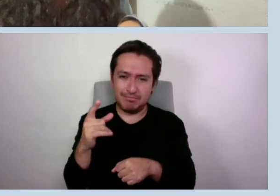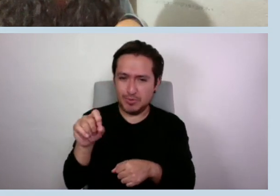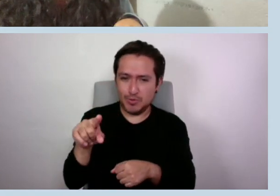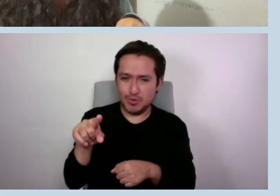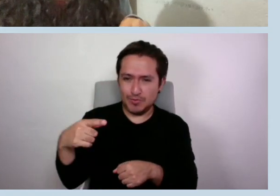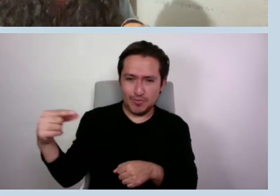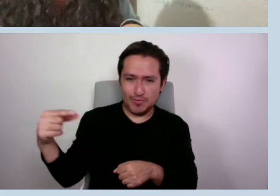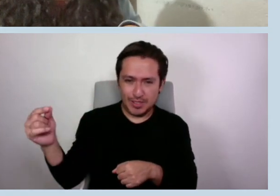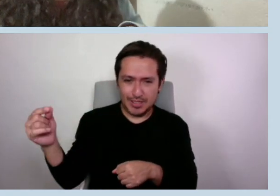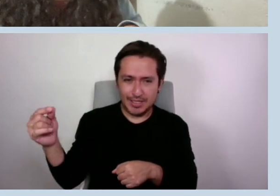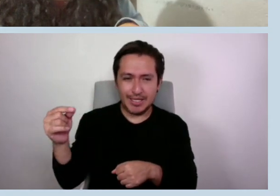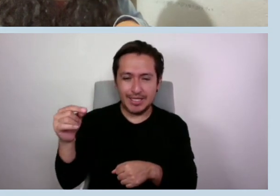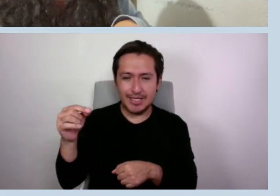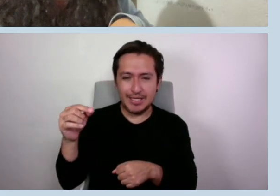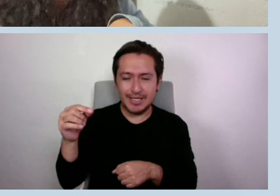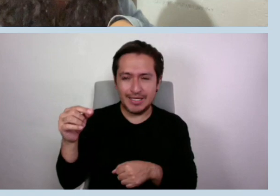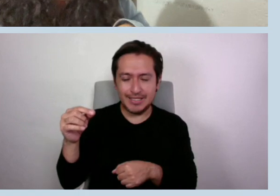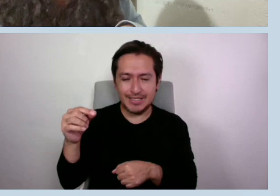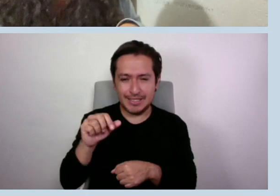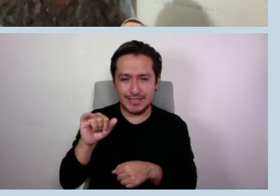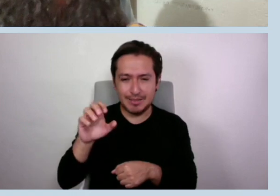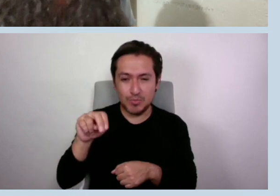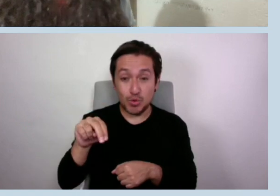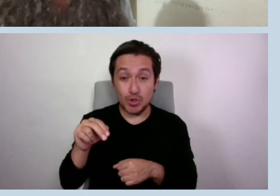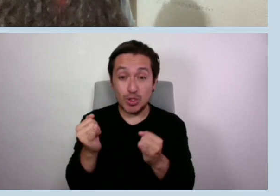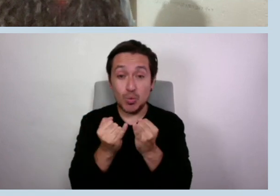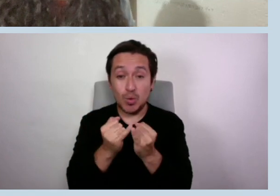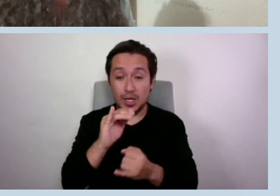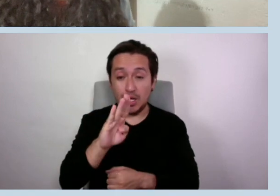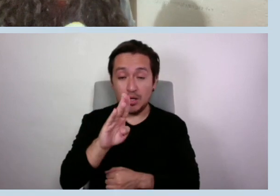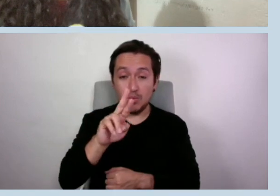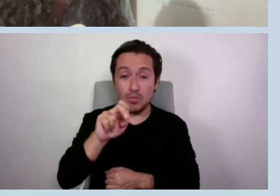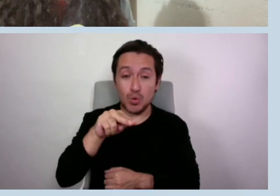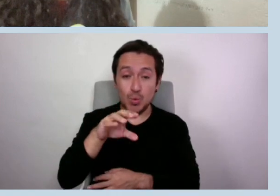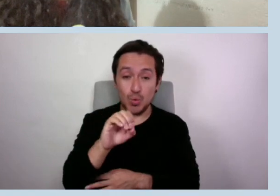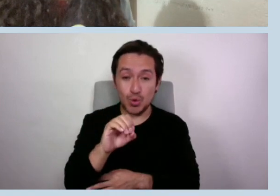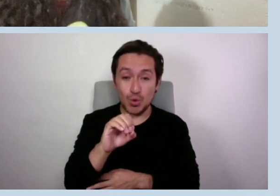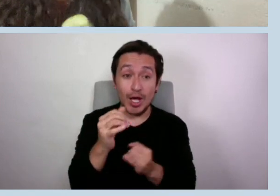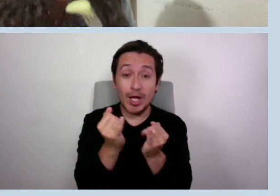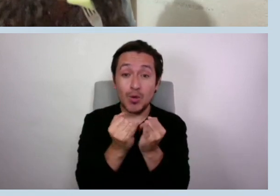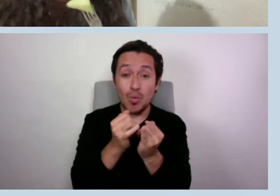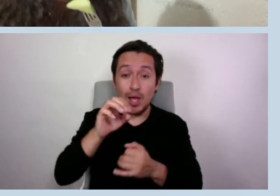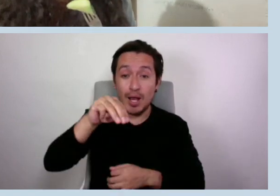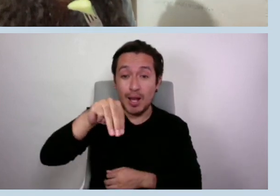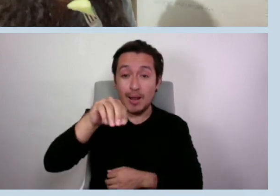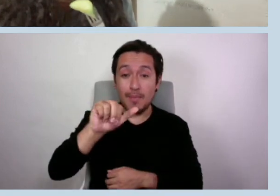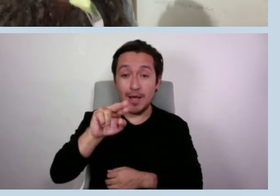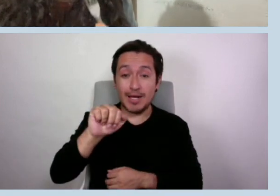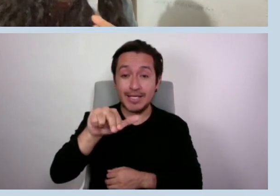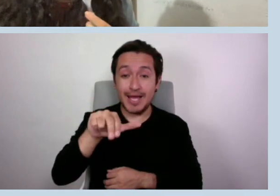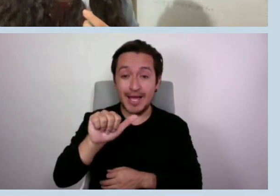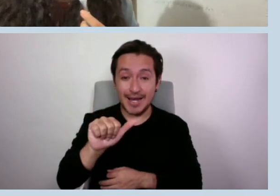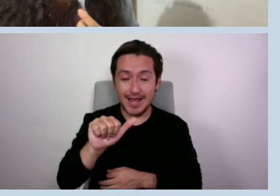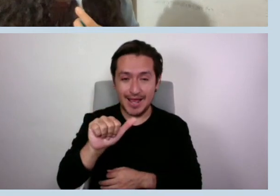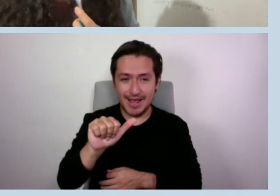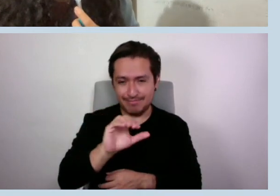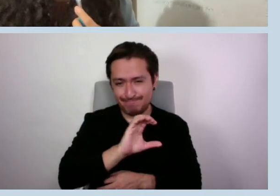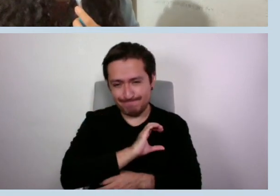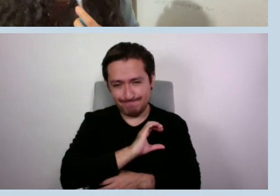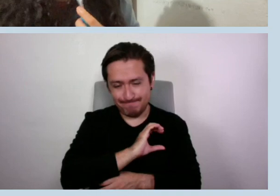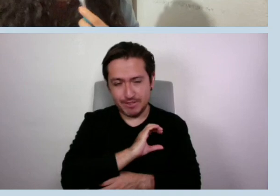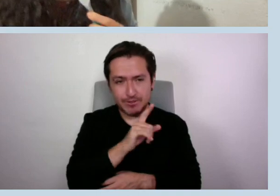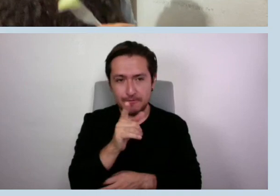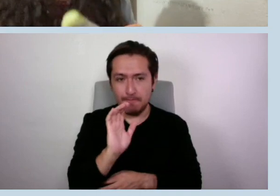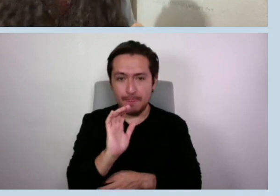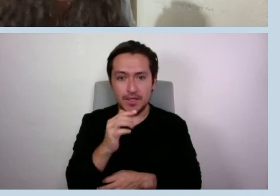Bruno samudio y se fue nuestra queridísima Mariana gandar Entonces si fue así como de Ah